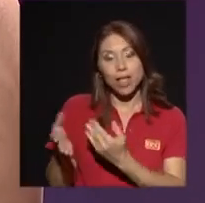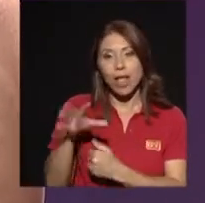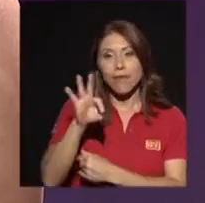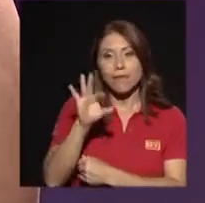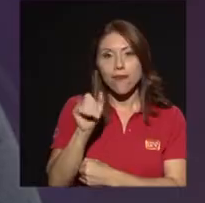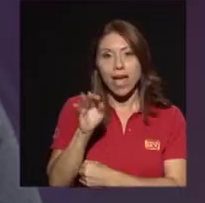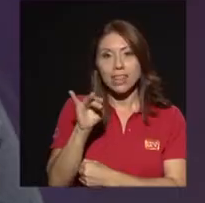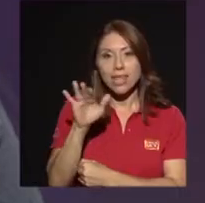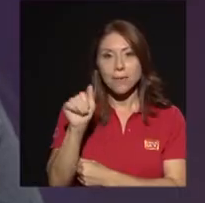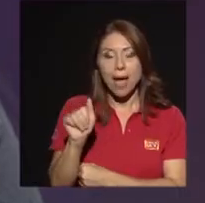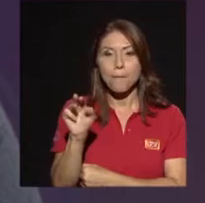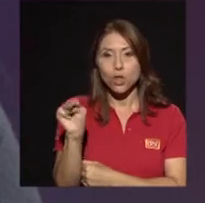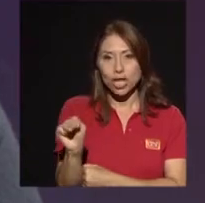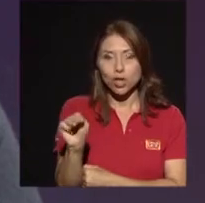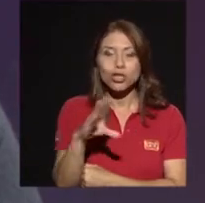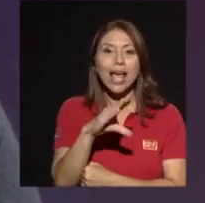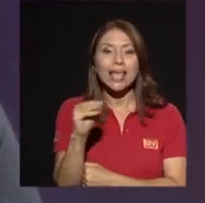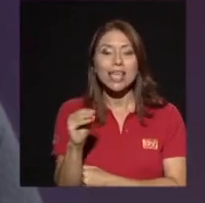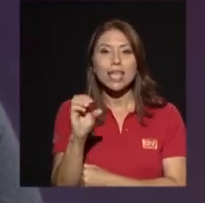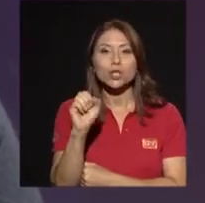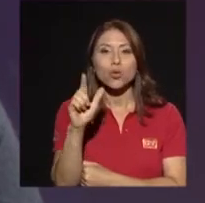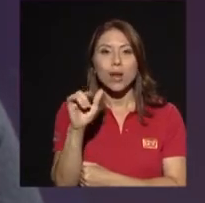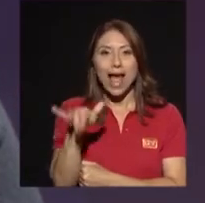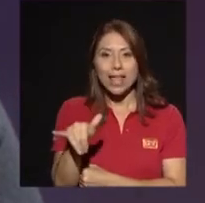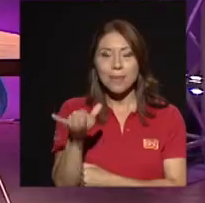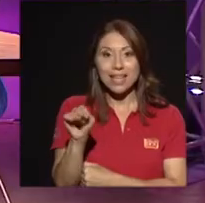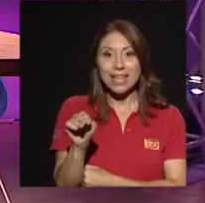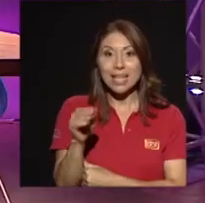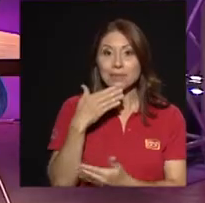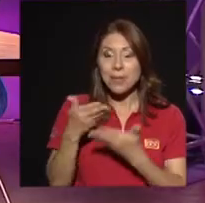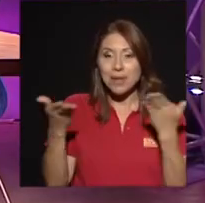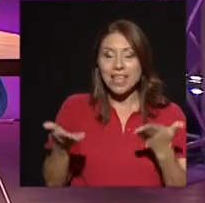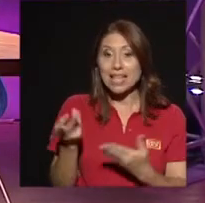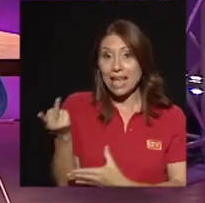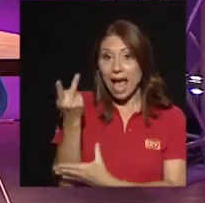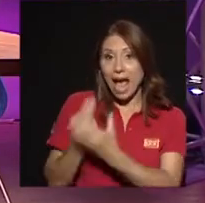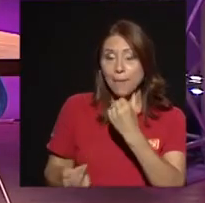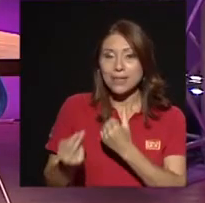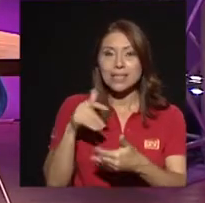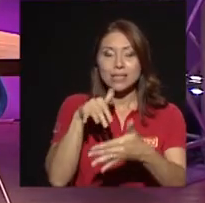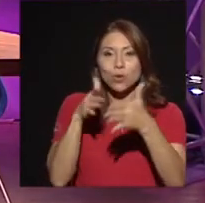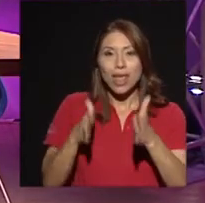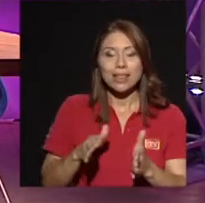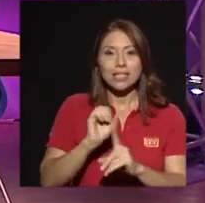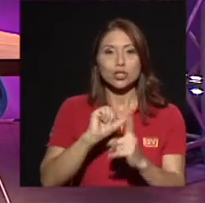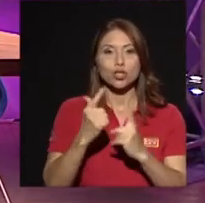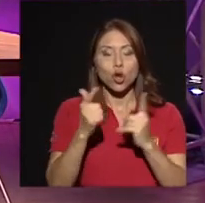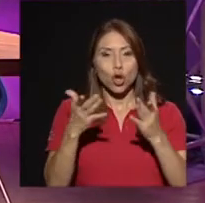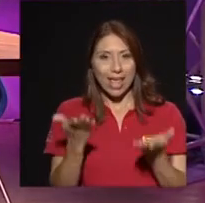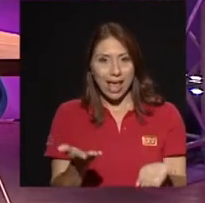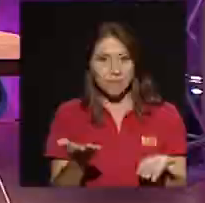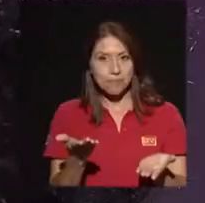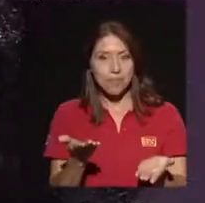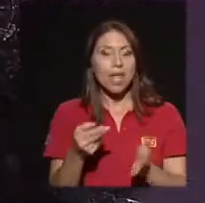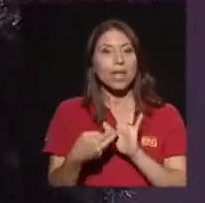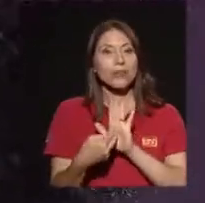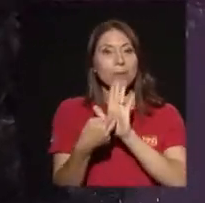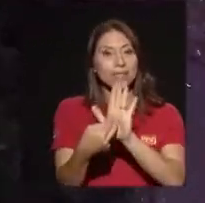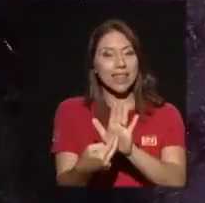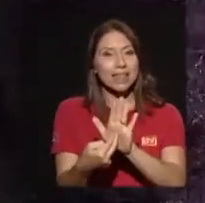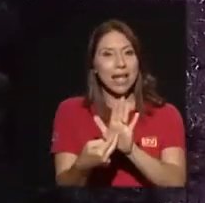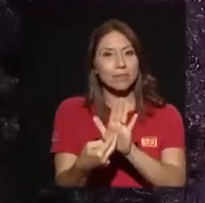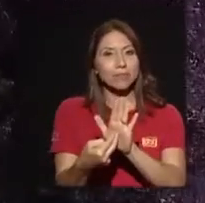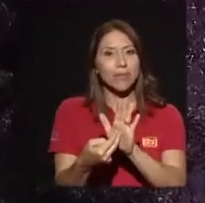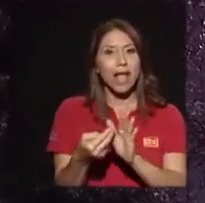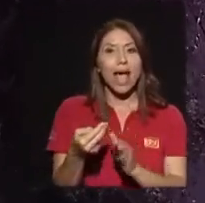Fátima Monterrosa y Zulay Martínez. Bienvenidas. Ellas son estudiantes ambas de Sociología, las cuales representan a ellas